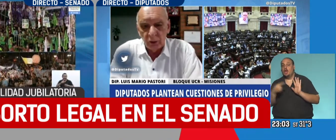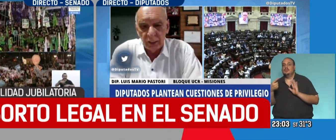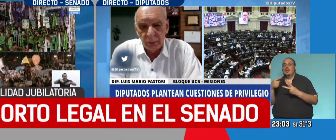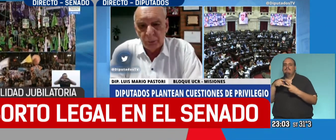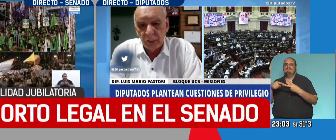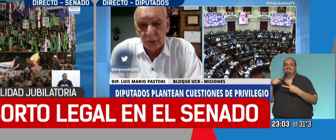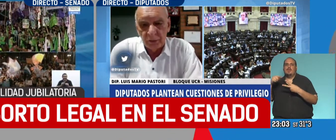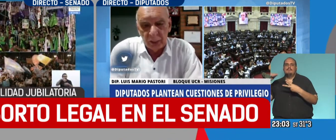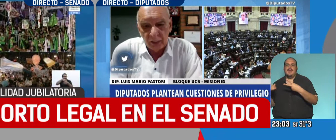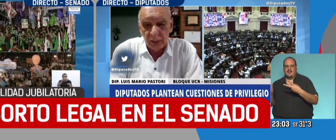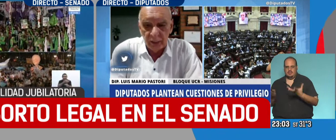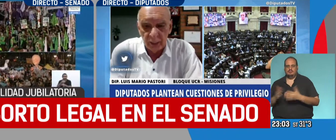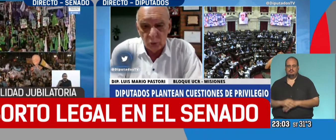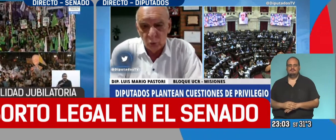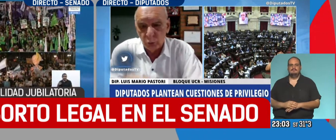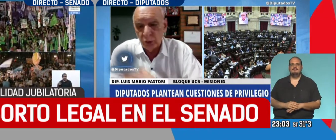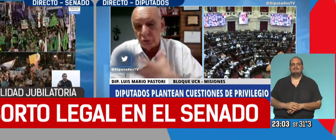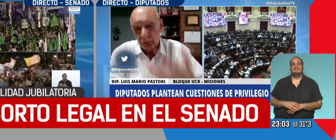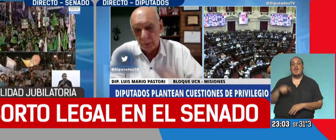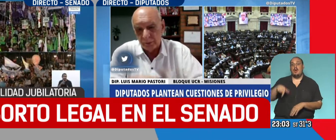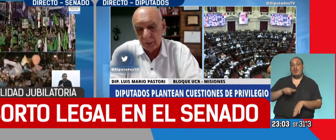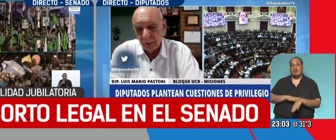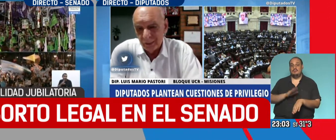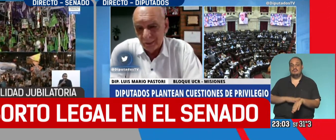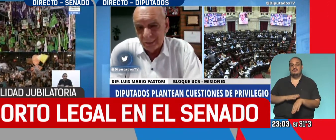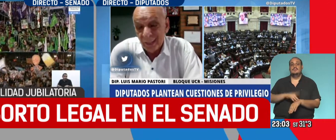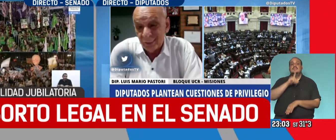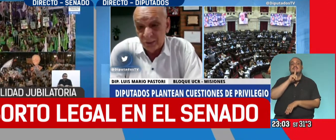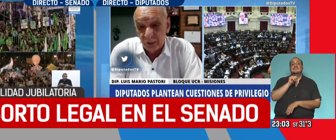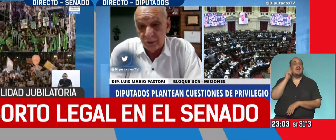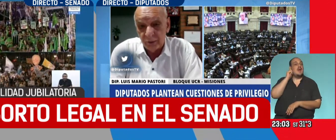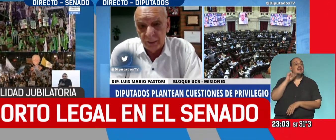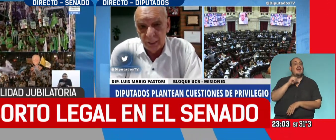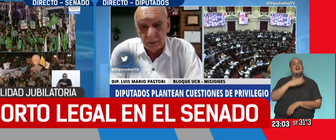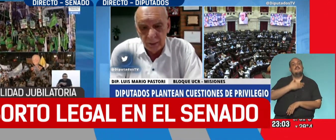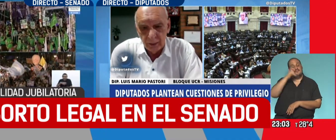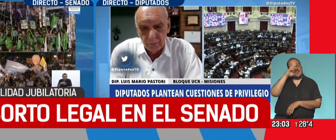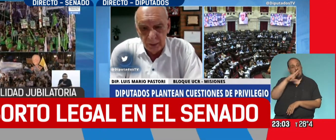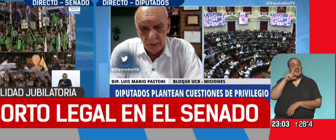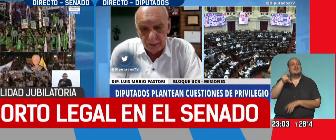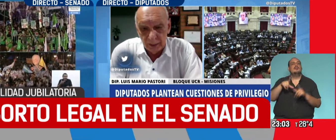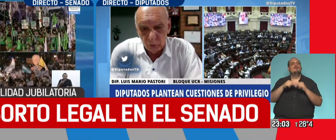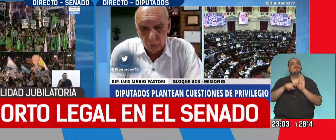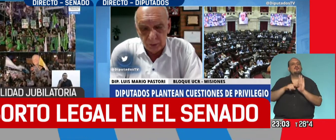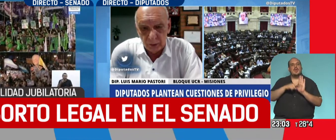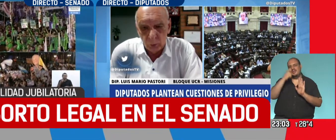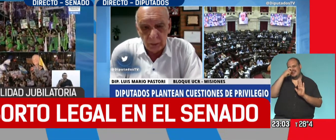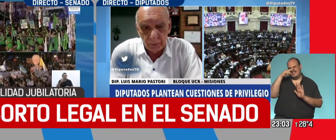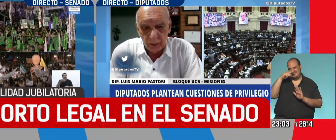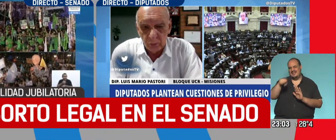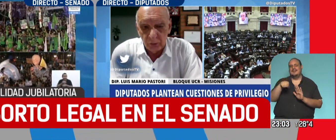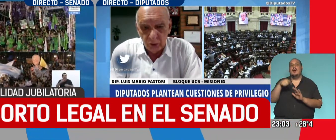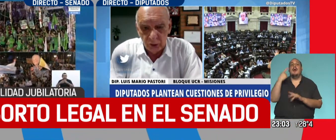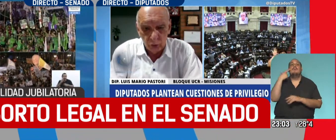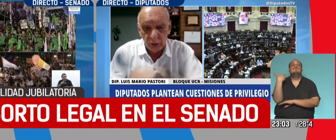de Alperovich. En este momento está hablando Guadalupe Tagliaferri, la oradora número 37 senadora de la capital. Podemos ir a ver lo que dice. Por